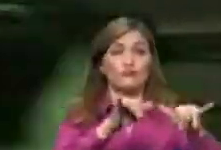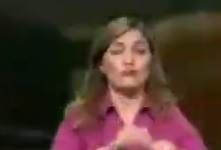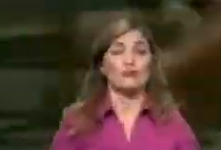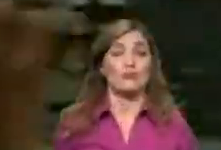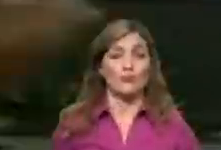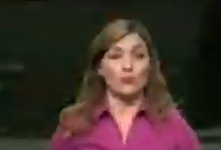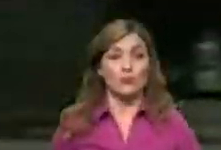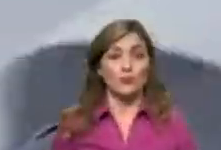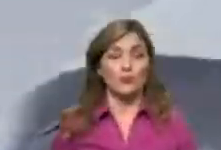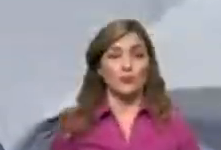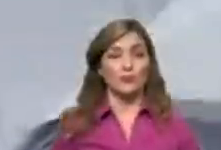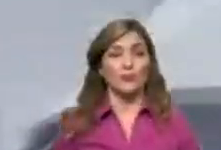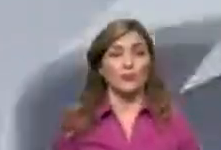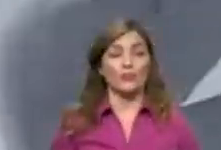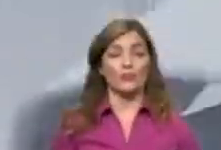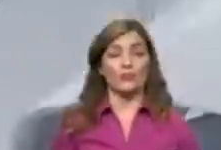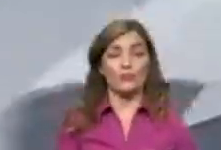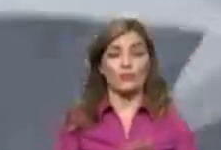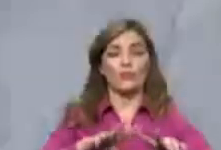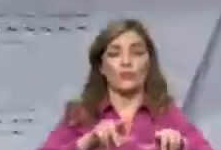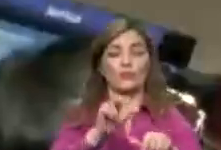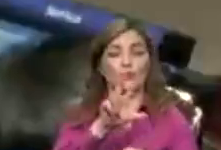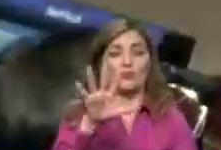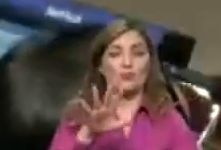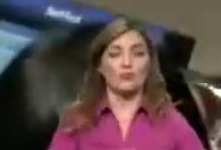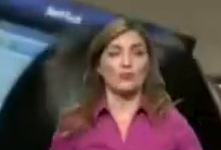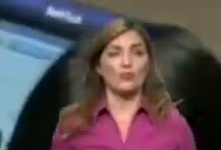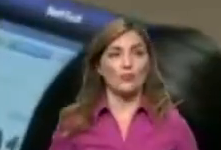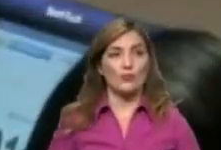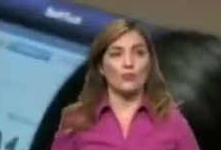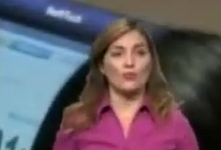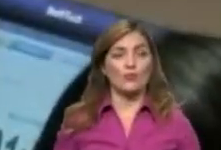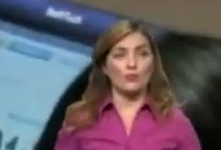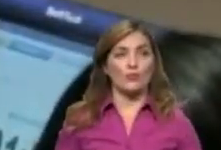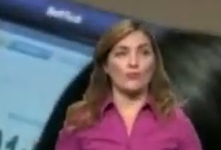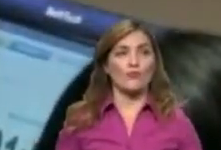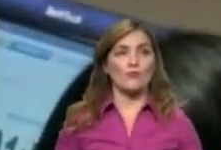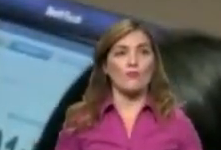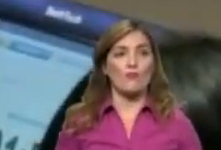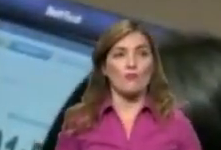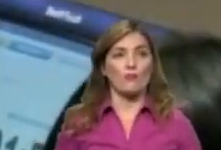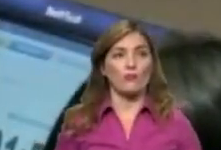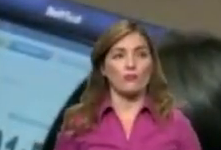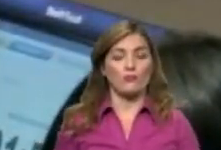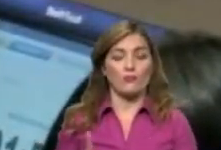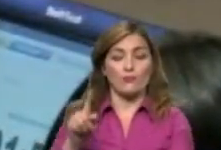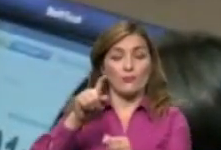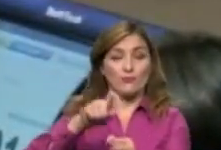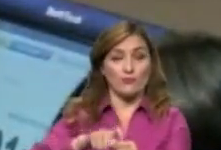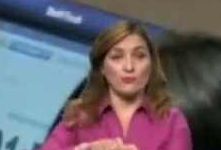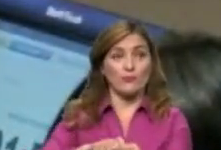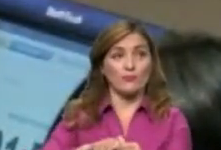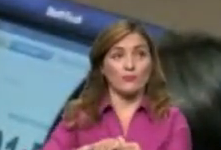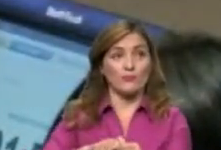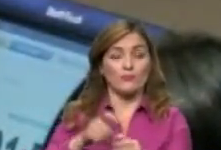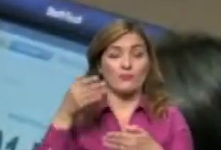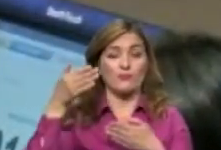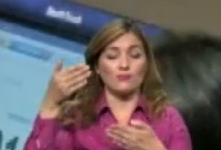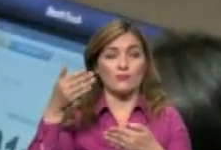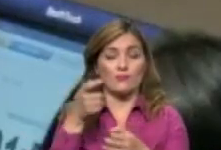caso Sobornos 2012-2016. Se inscribe para nosotros en esa